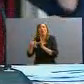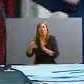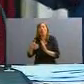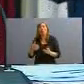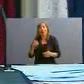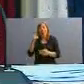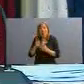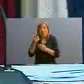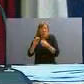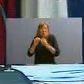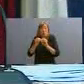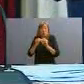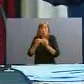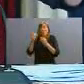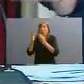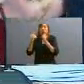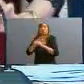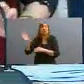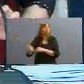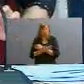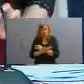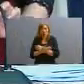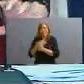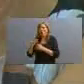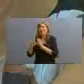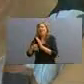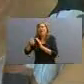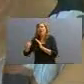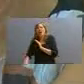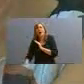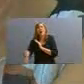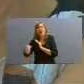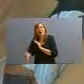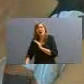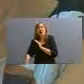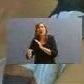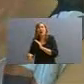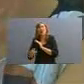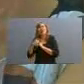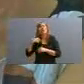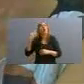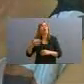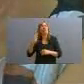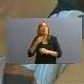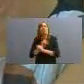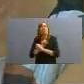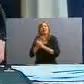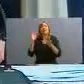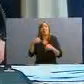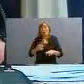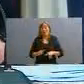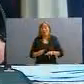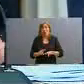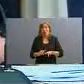algunas causas salen enseguida, otras no salen nunca. Entonces creo que hay que transparentar en un sistema, hoy en